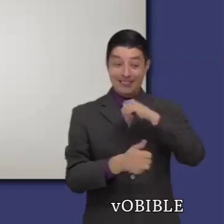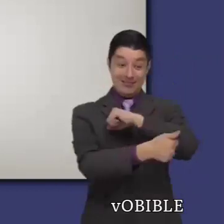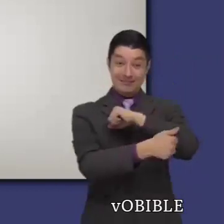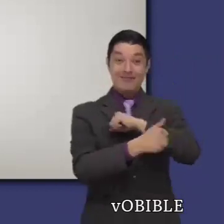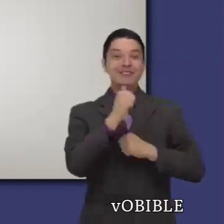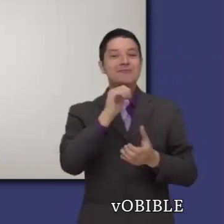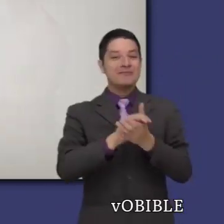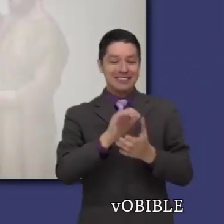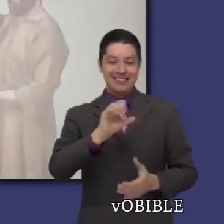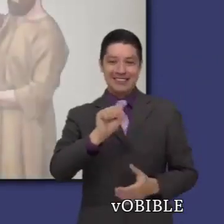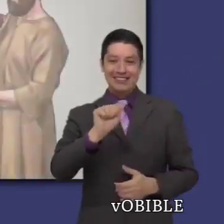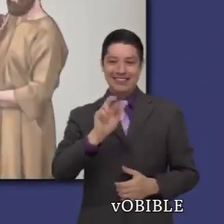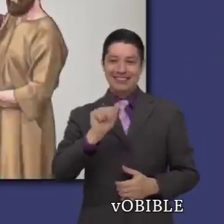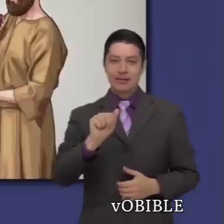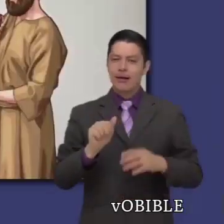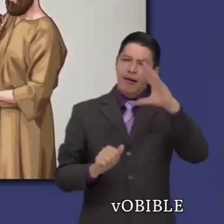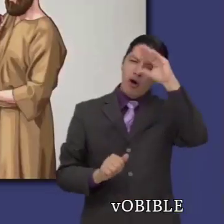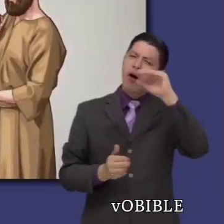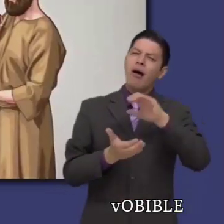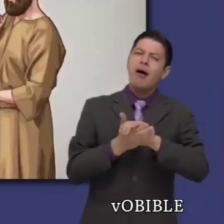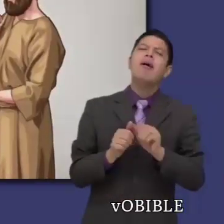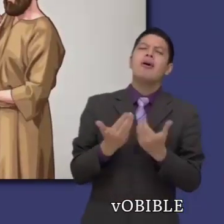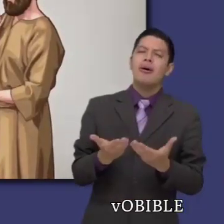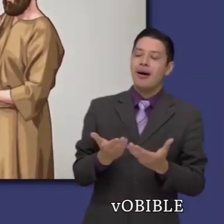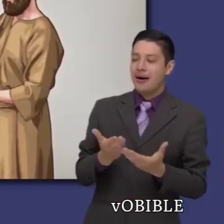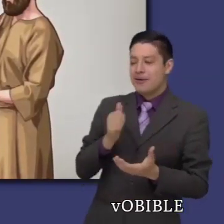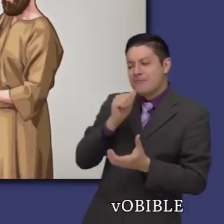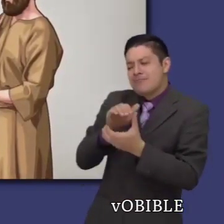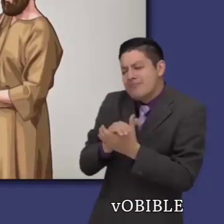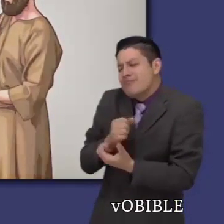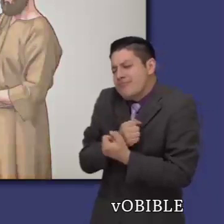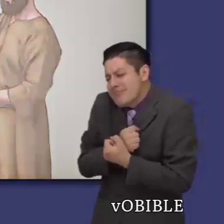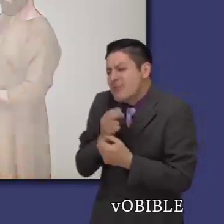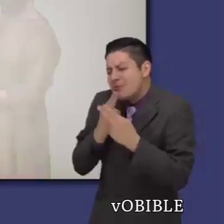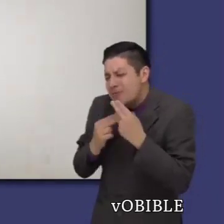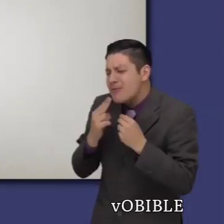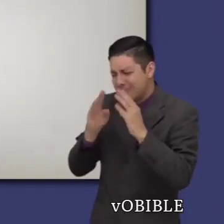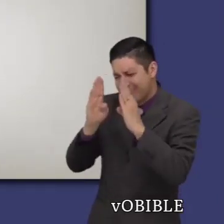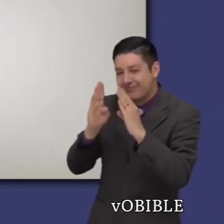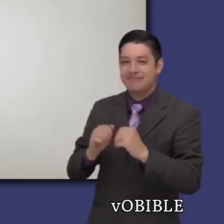con Abraham. Por otro lado, el esposo debe dar honra a su esposa.